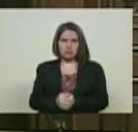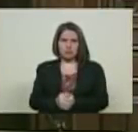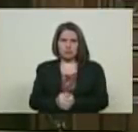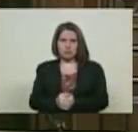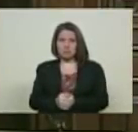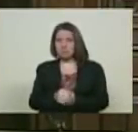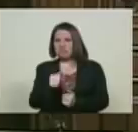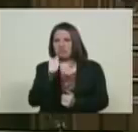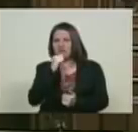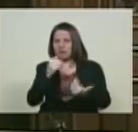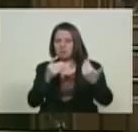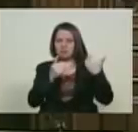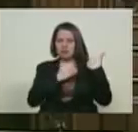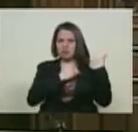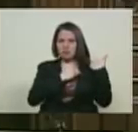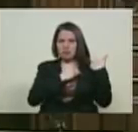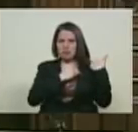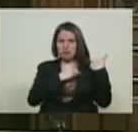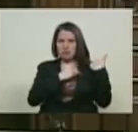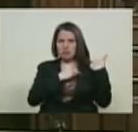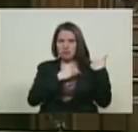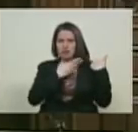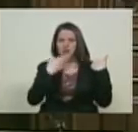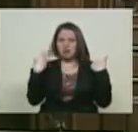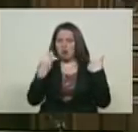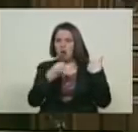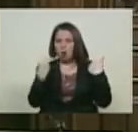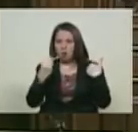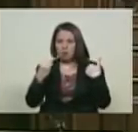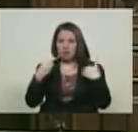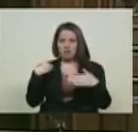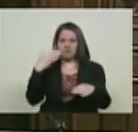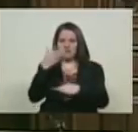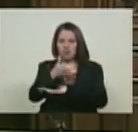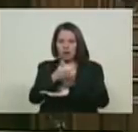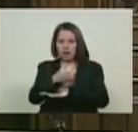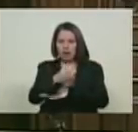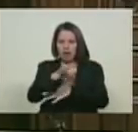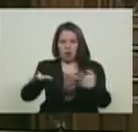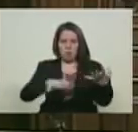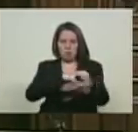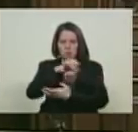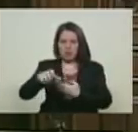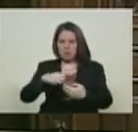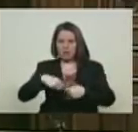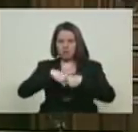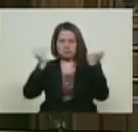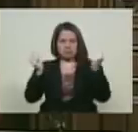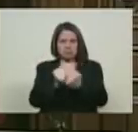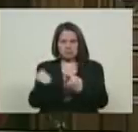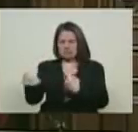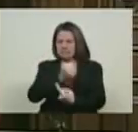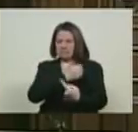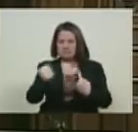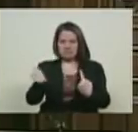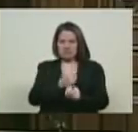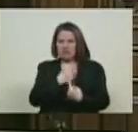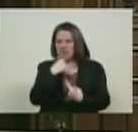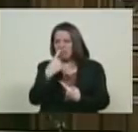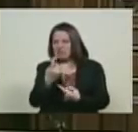¿Quién llevó a estos jóvenes hacia el terrorismo, hacia la violencia, hacia la vida no vale nada?